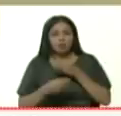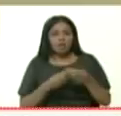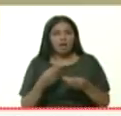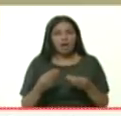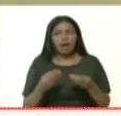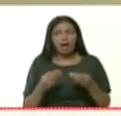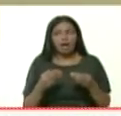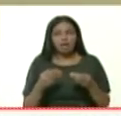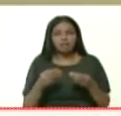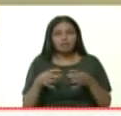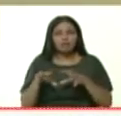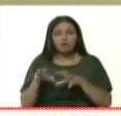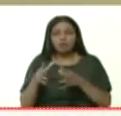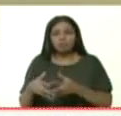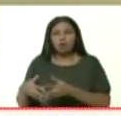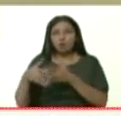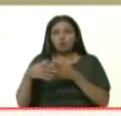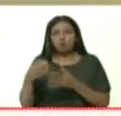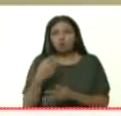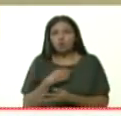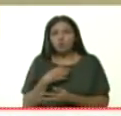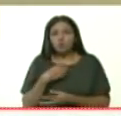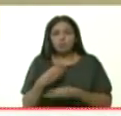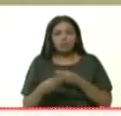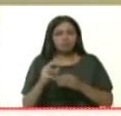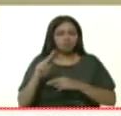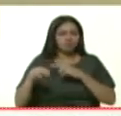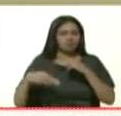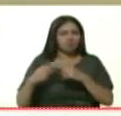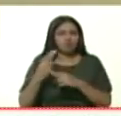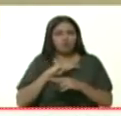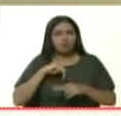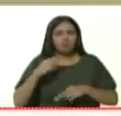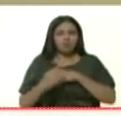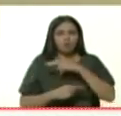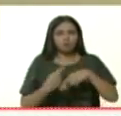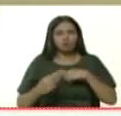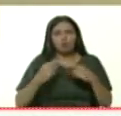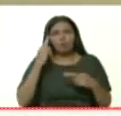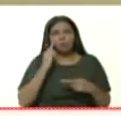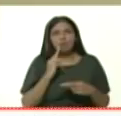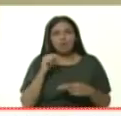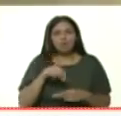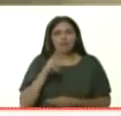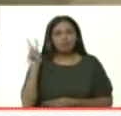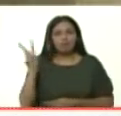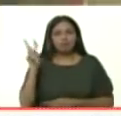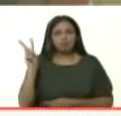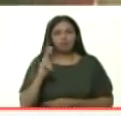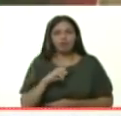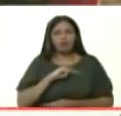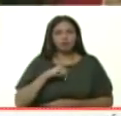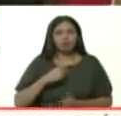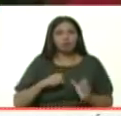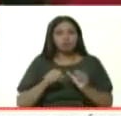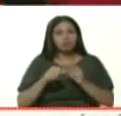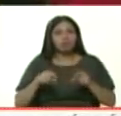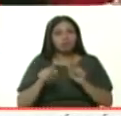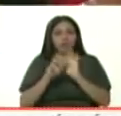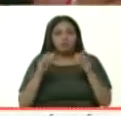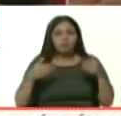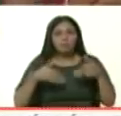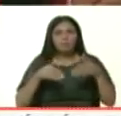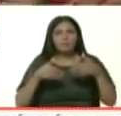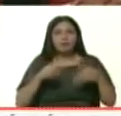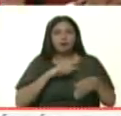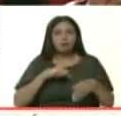imperialismo norteamericano no ha podido ni podrá con la revolución bolivariana de Venezuela. Nosotros seguiremos andando